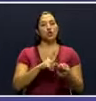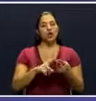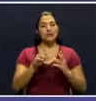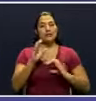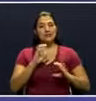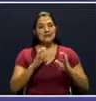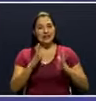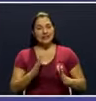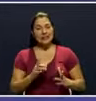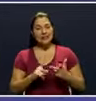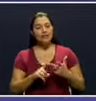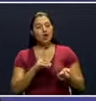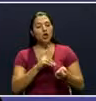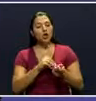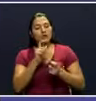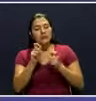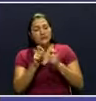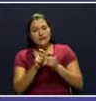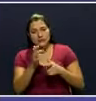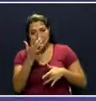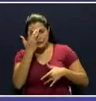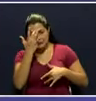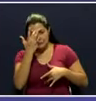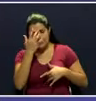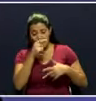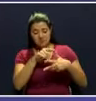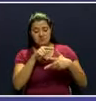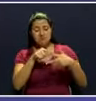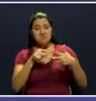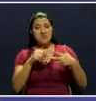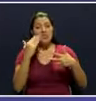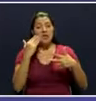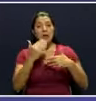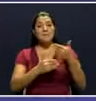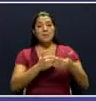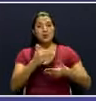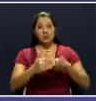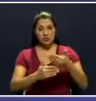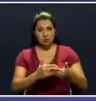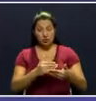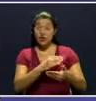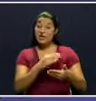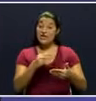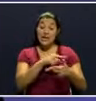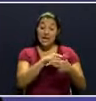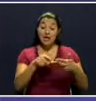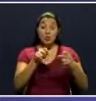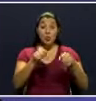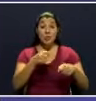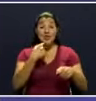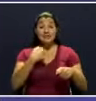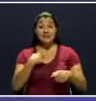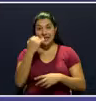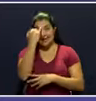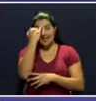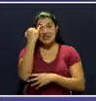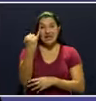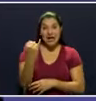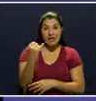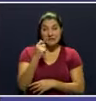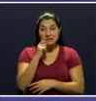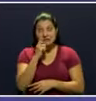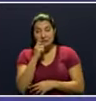científicos, epidemiólogos que conocen estos procesos y que pueden darnos ideas y pistas para